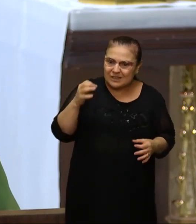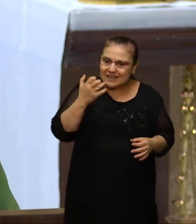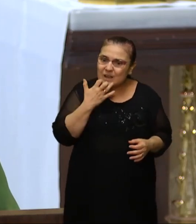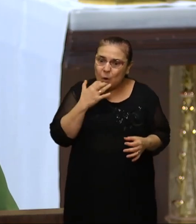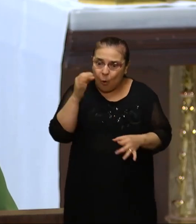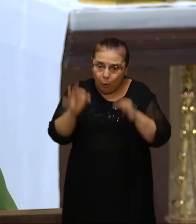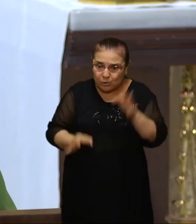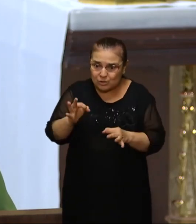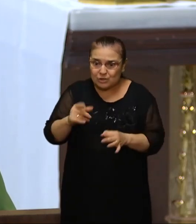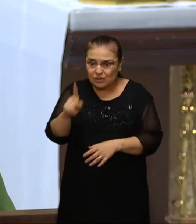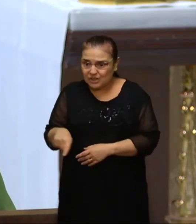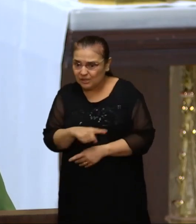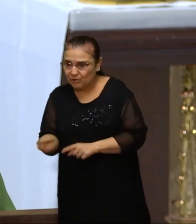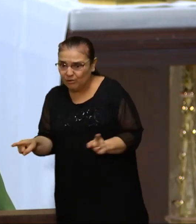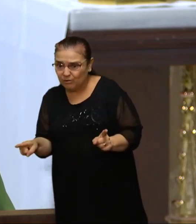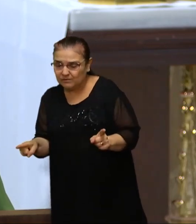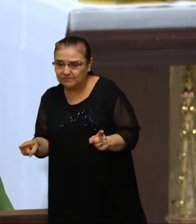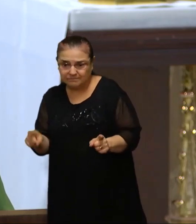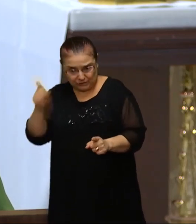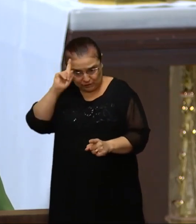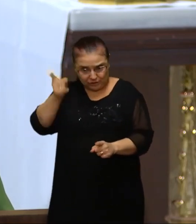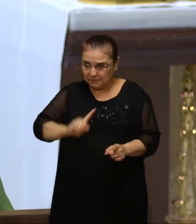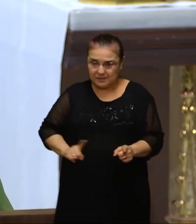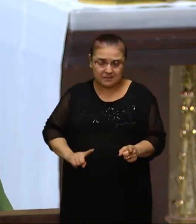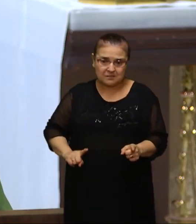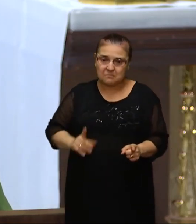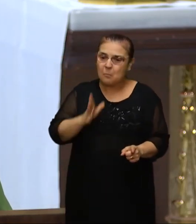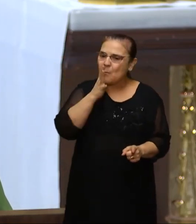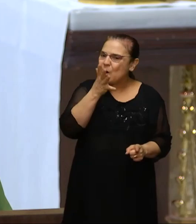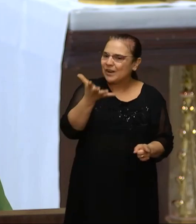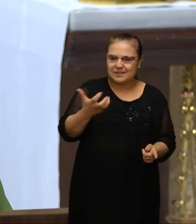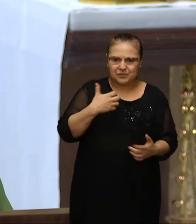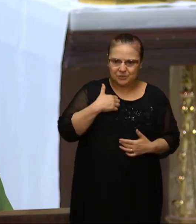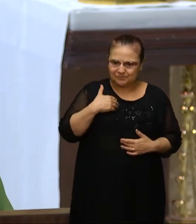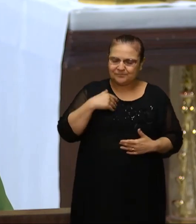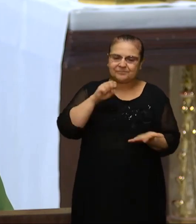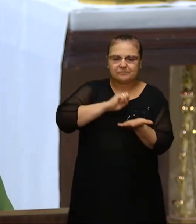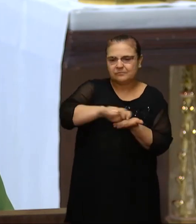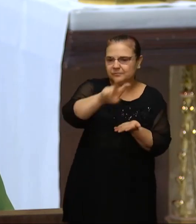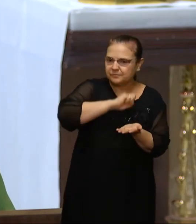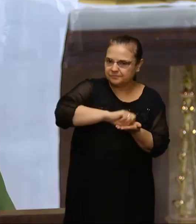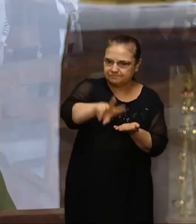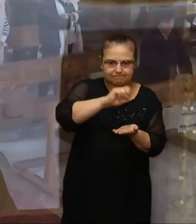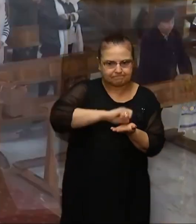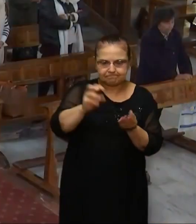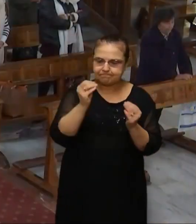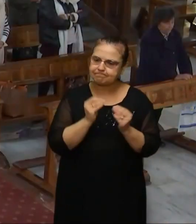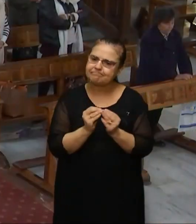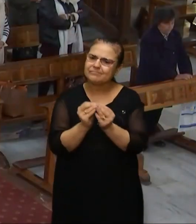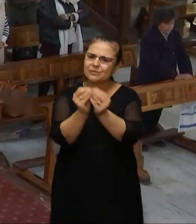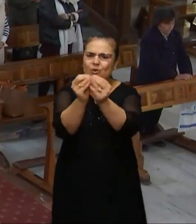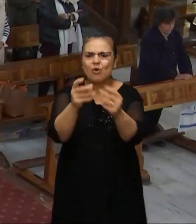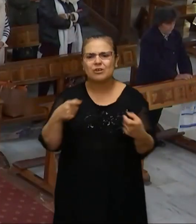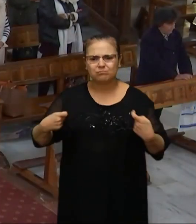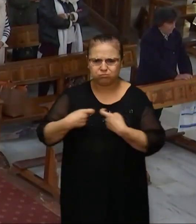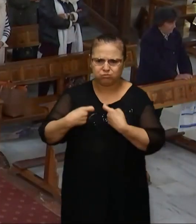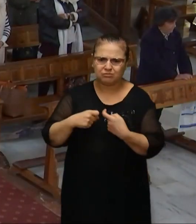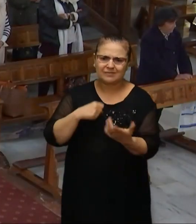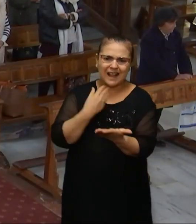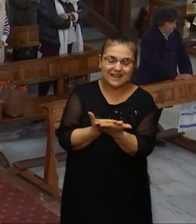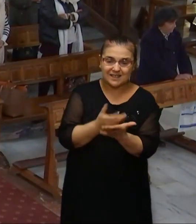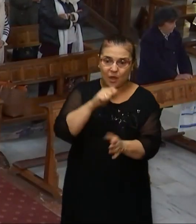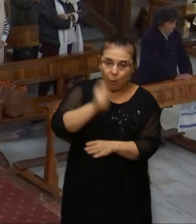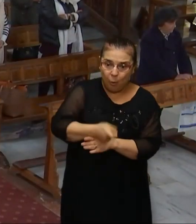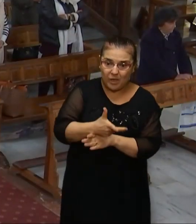justo por ello mientras vas con tu adversario al magistrado haz lo posible en el camino por llegar a un